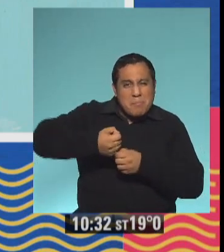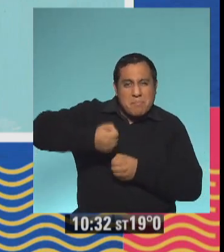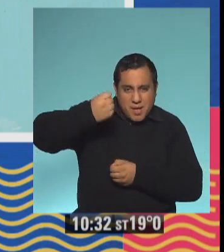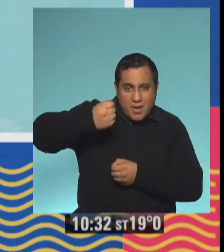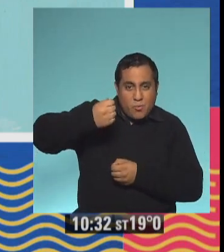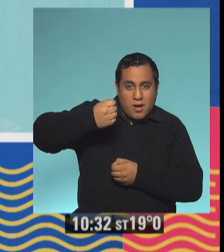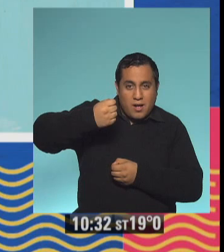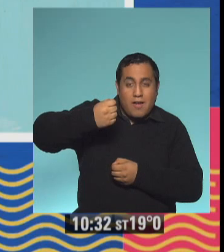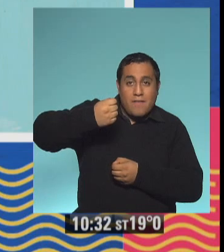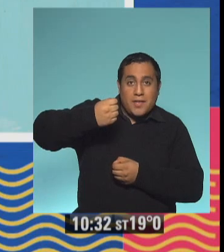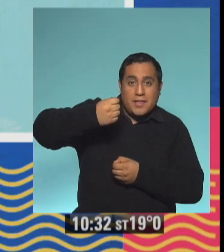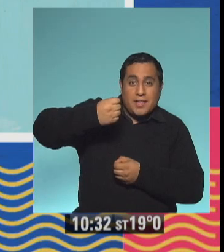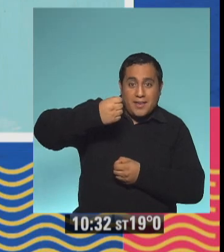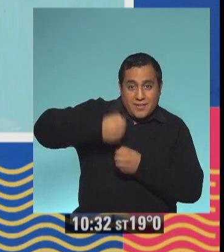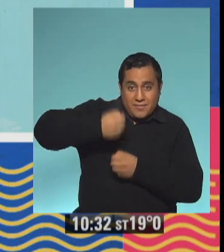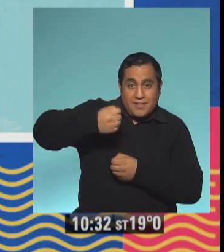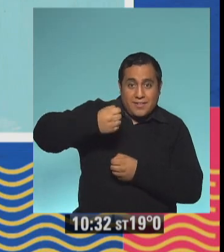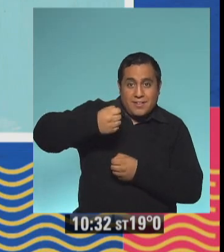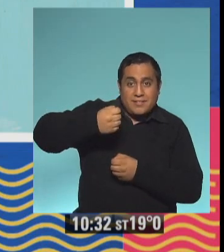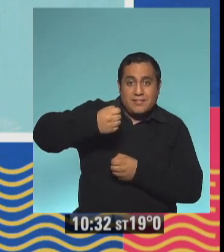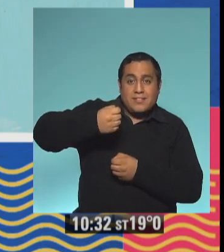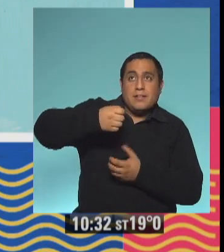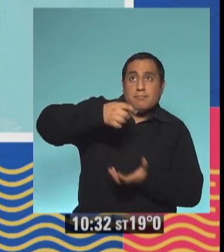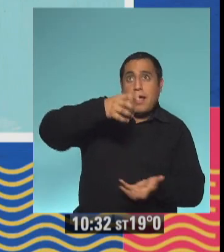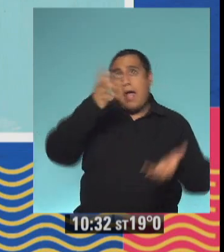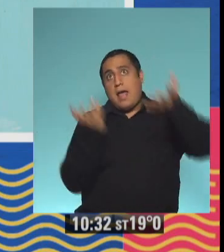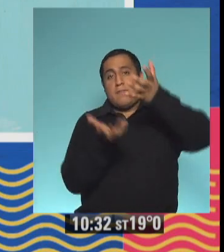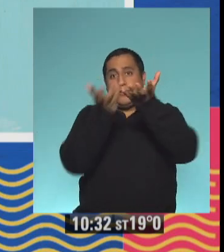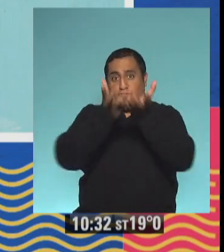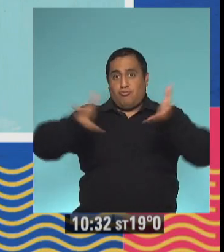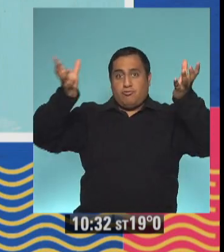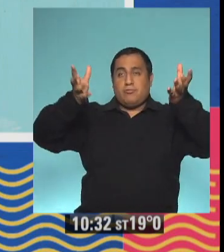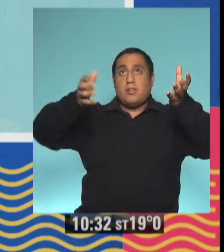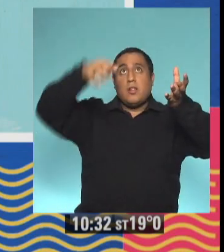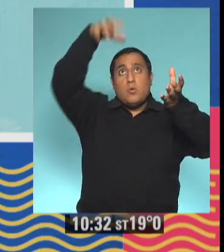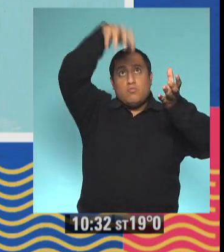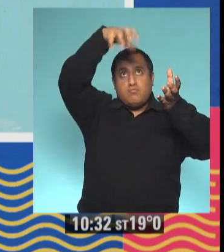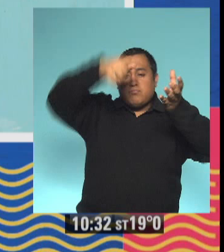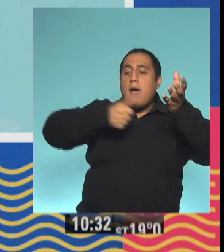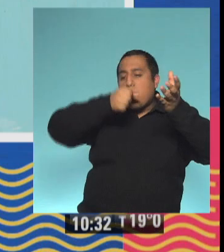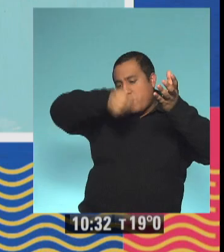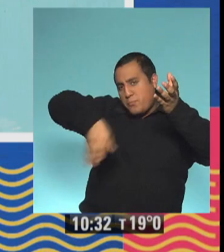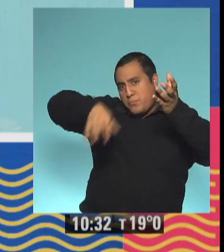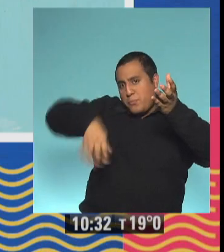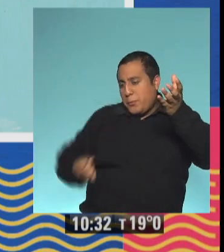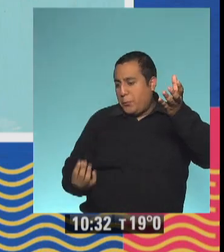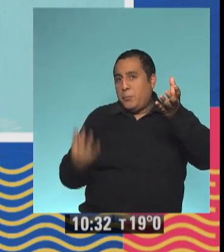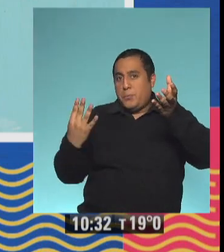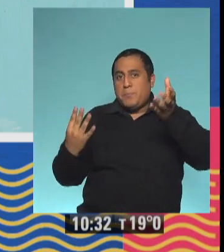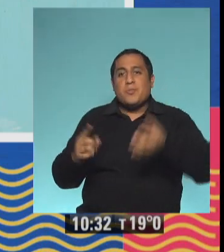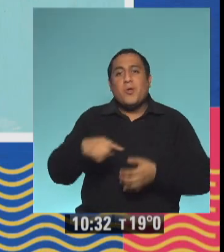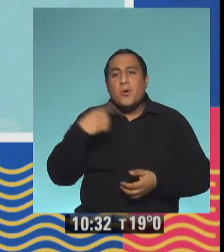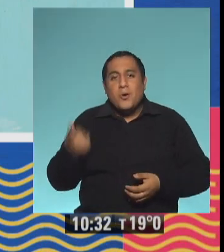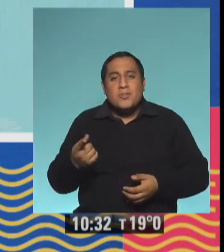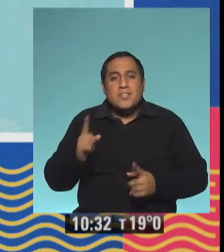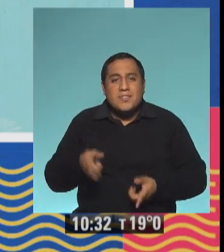de la lluvia para regar. Para regar. ¿Sí? Después, ¿qué tiene el tucán en la cabeza? Un gancho. Con un lápiz. Para dibujar. Para